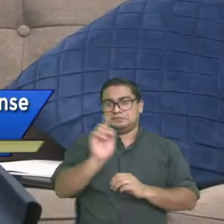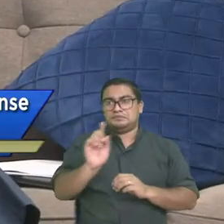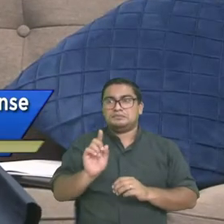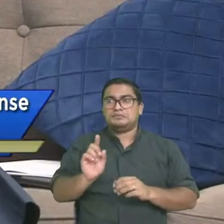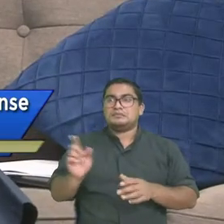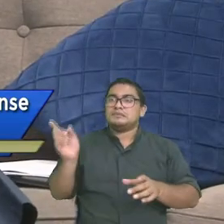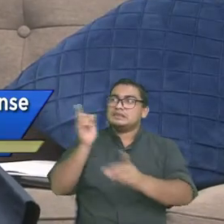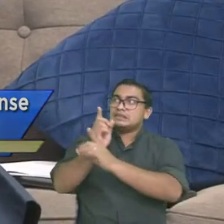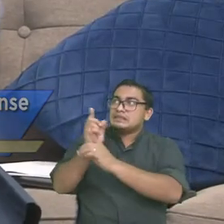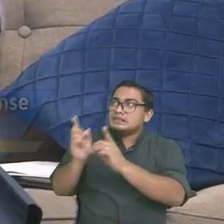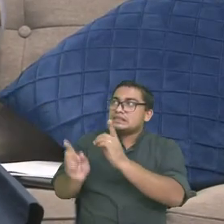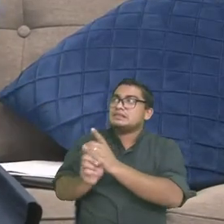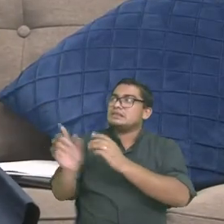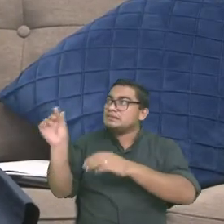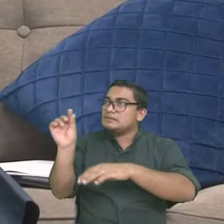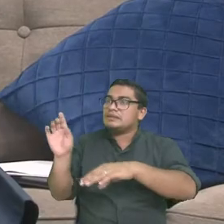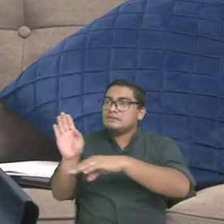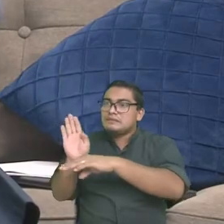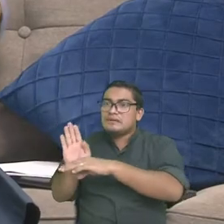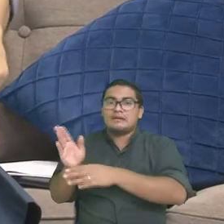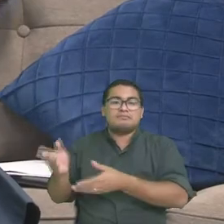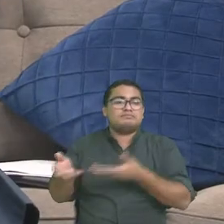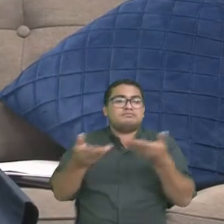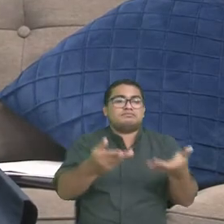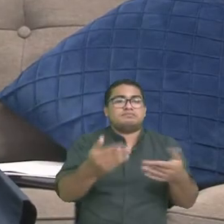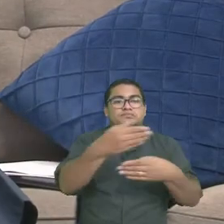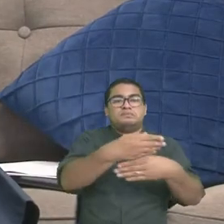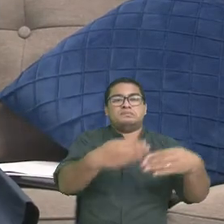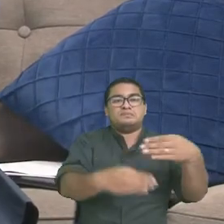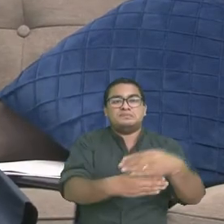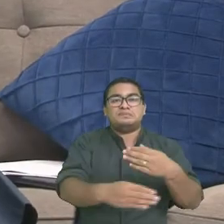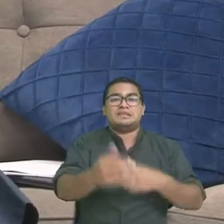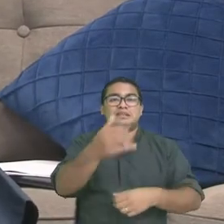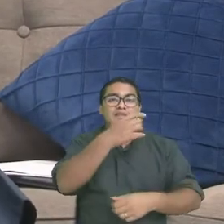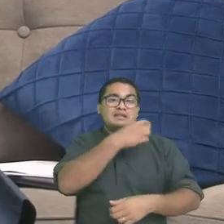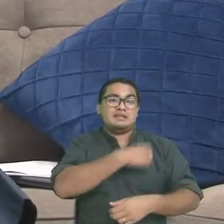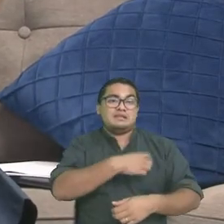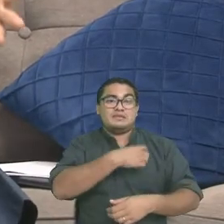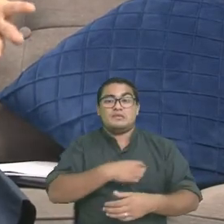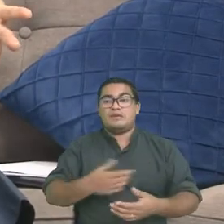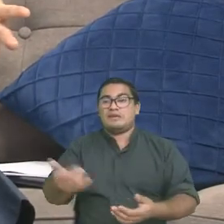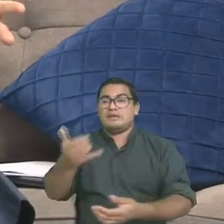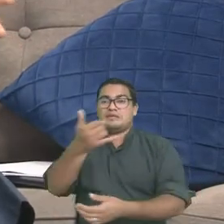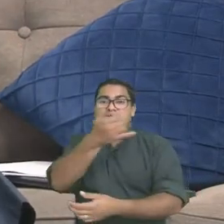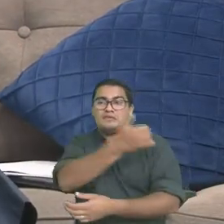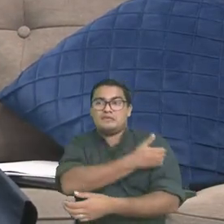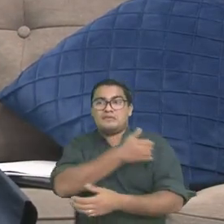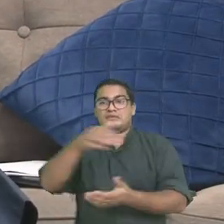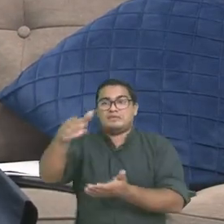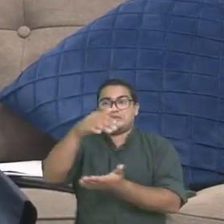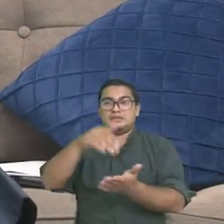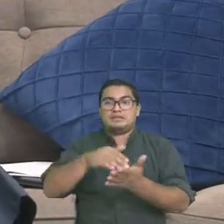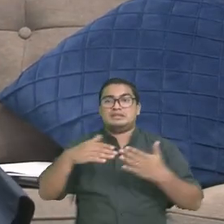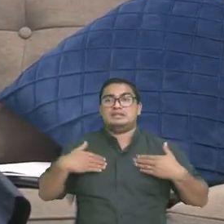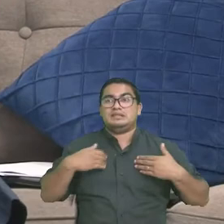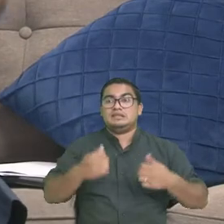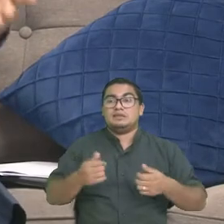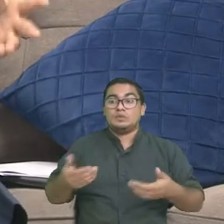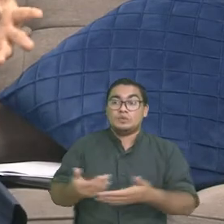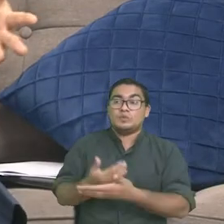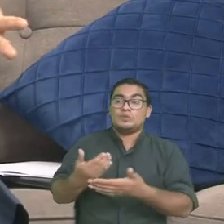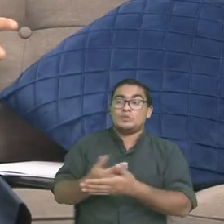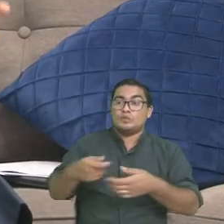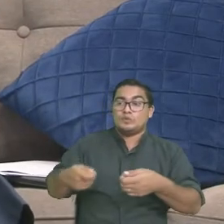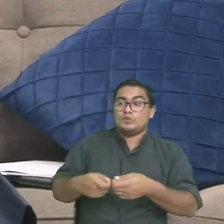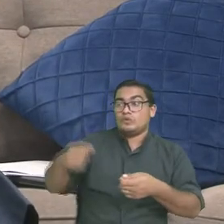endeudando para hacer escuelas, para hacer hospitales, para hacer centros de salud, para llevar electrificación eléctrica a nuestro país, para llevar